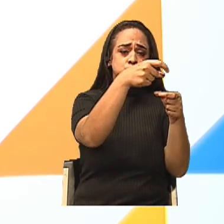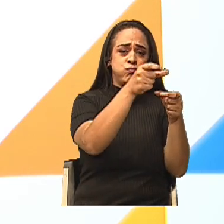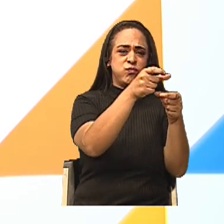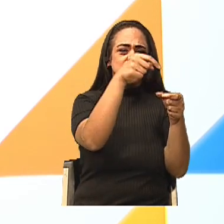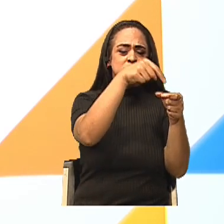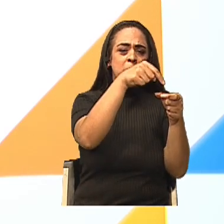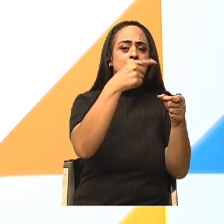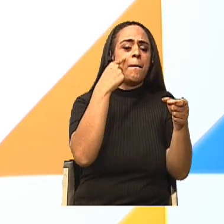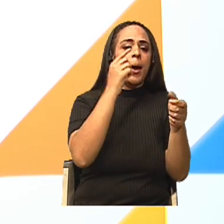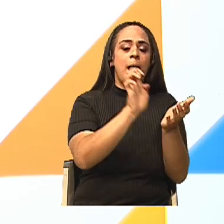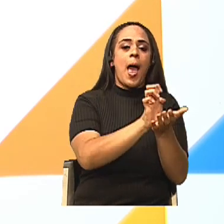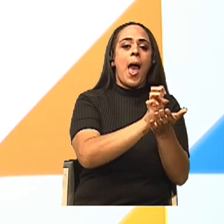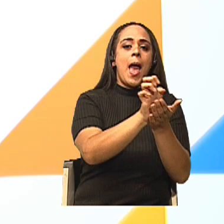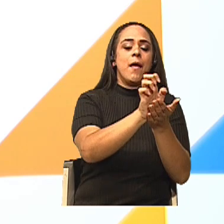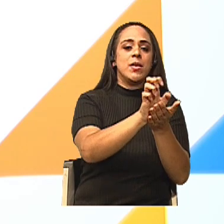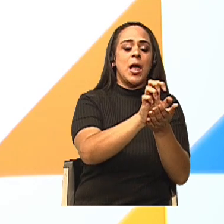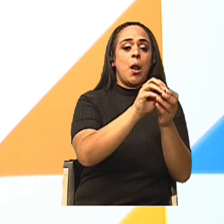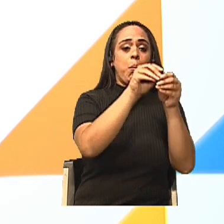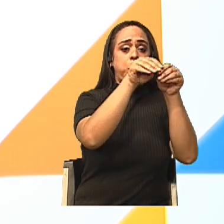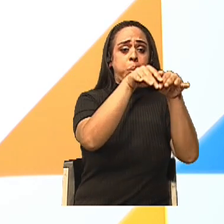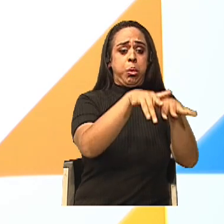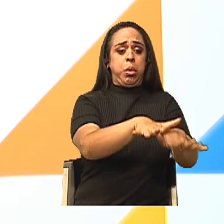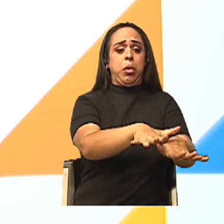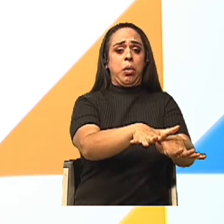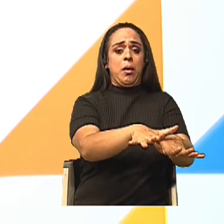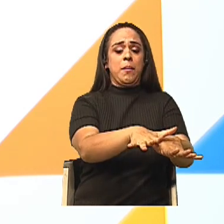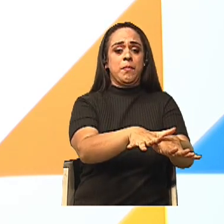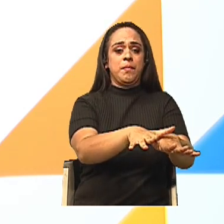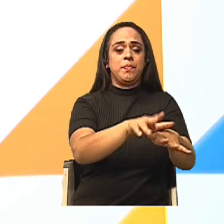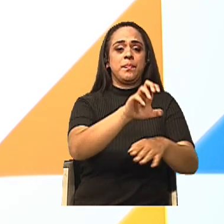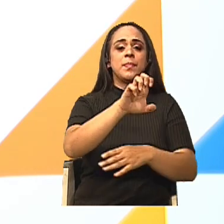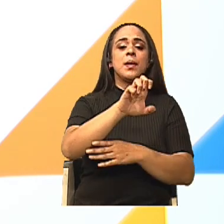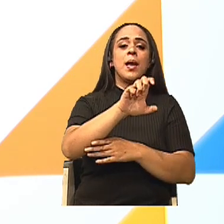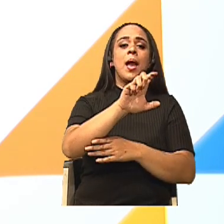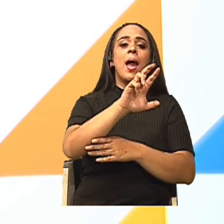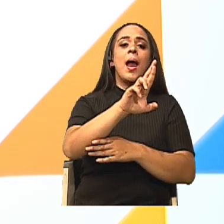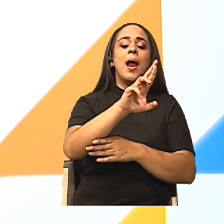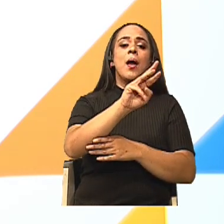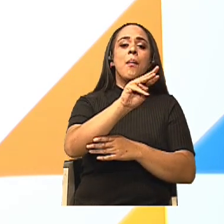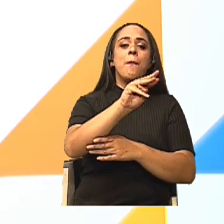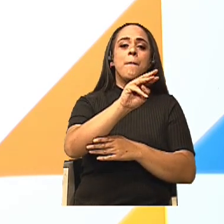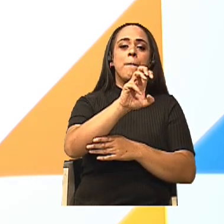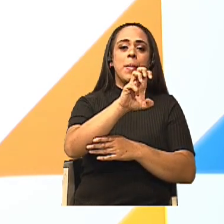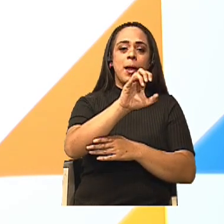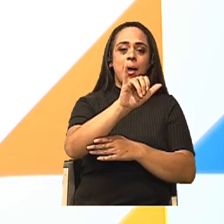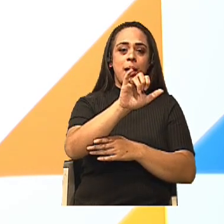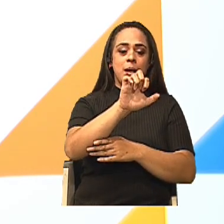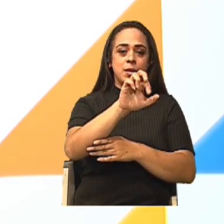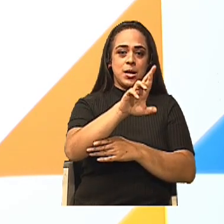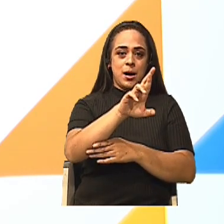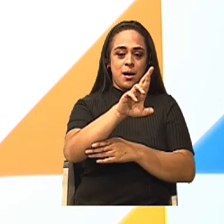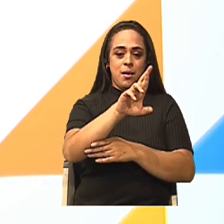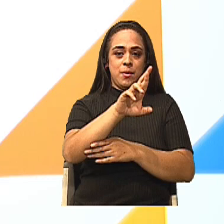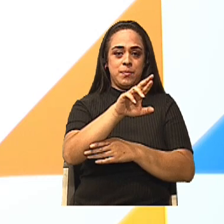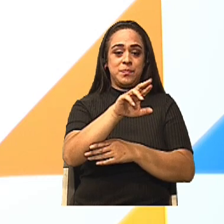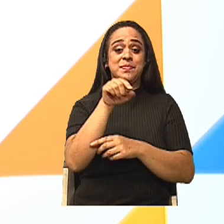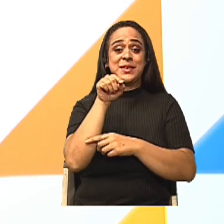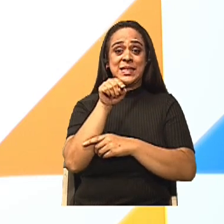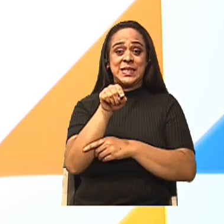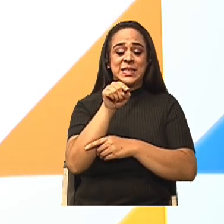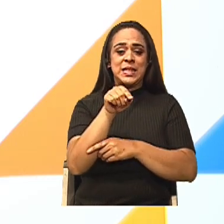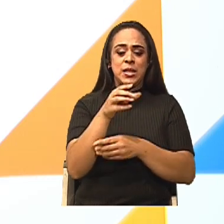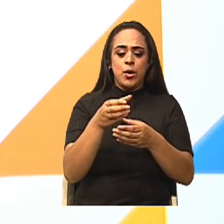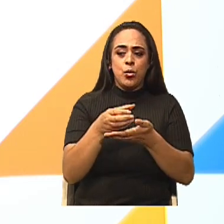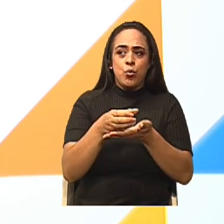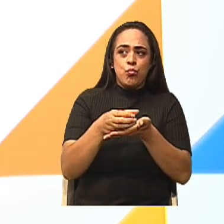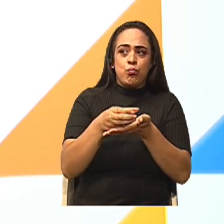para evitar derrames. Esto se llama Erlenmeyer. Este otro recipiente es como un vasito, pero